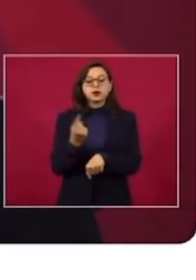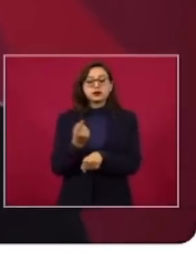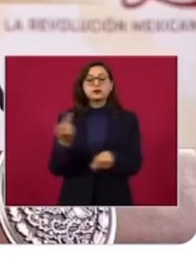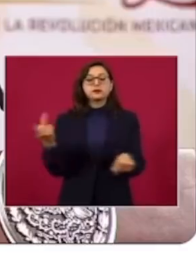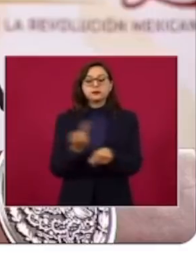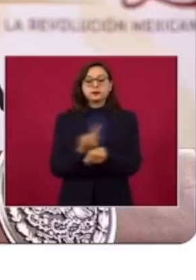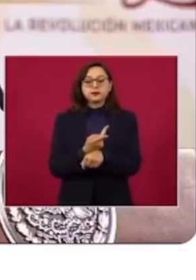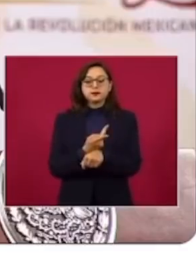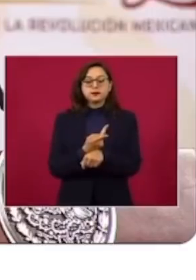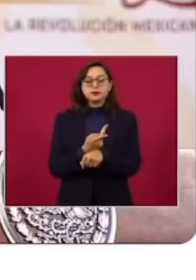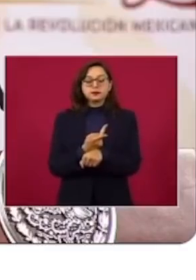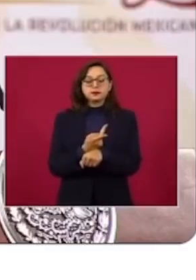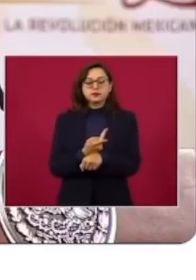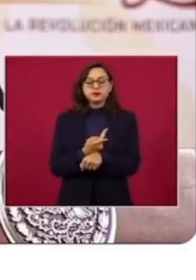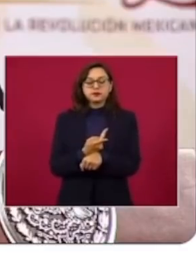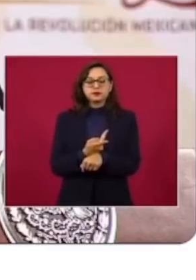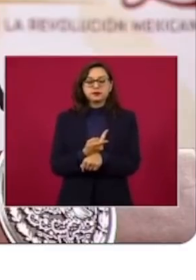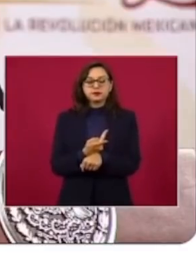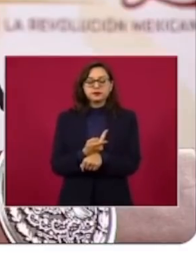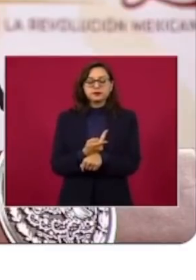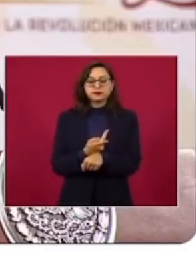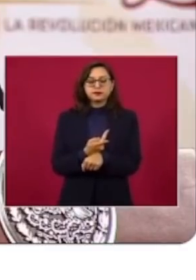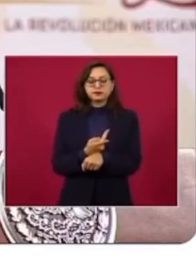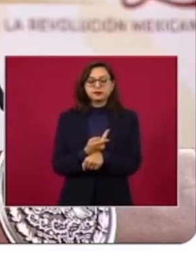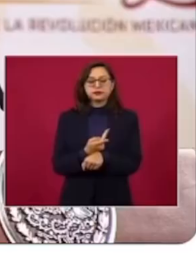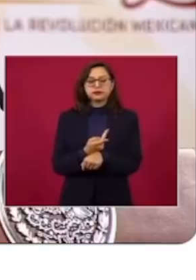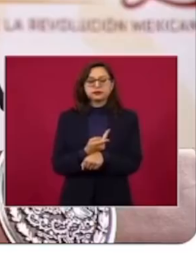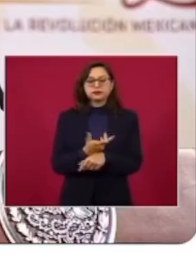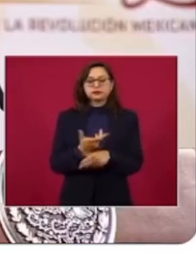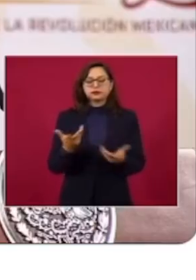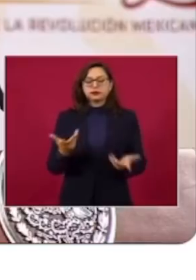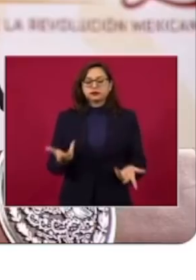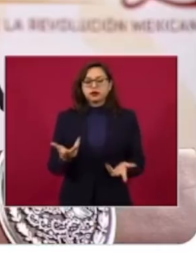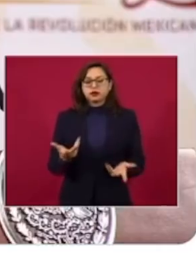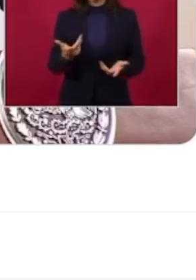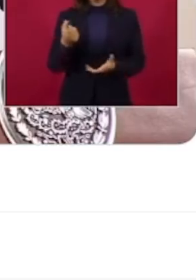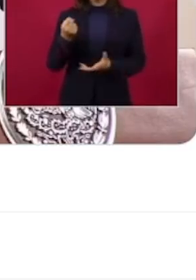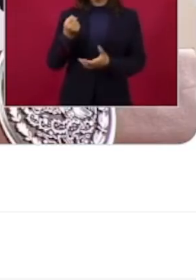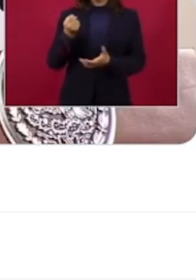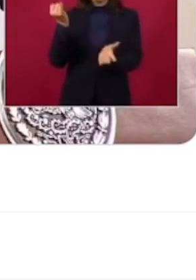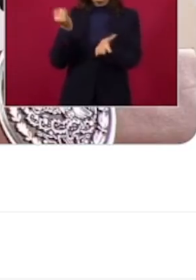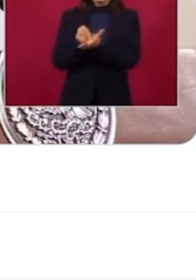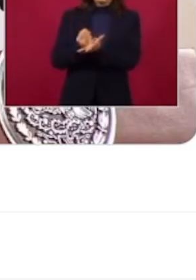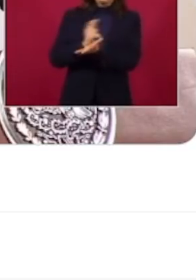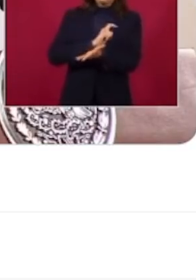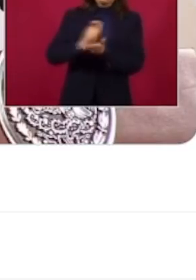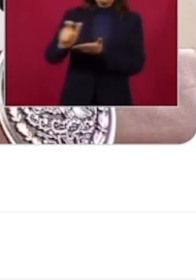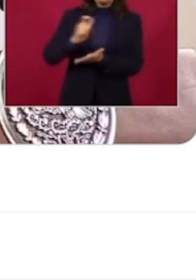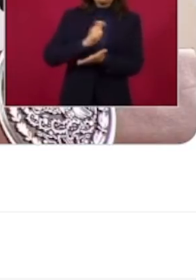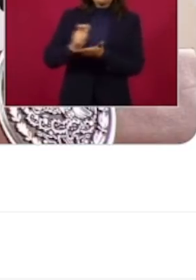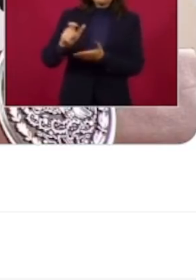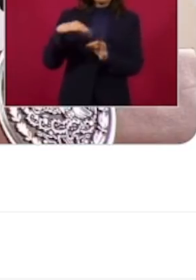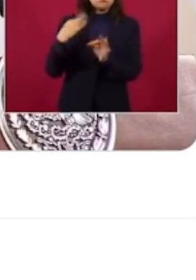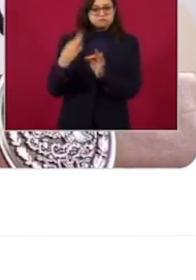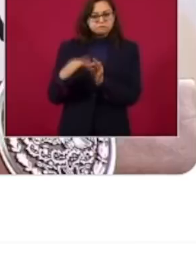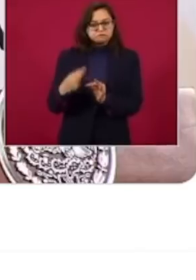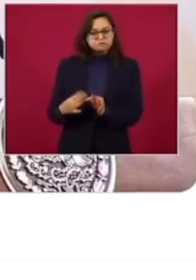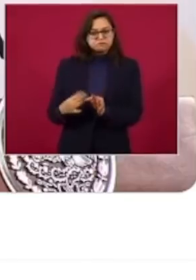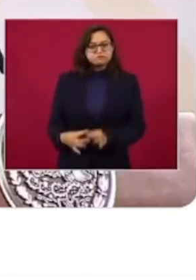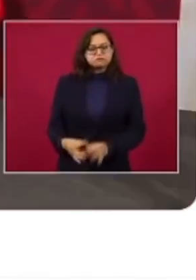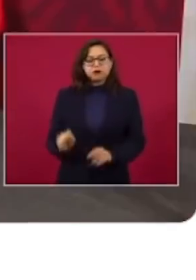sé permite la evasión no se